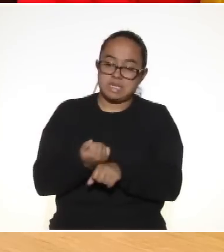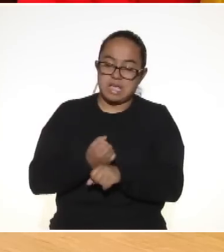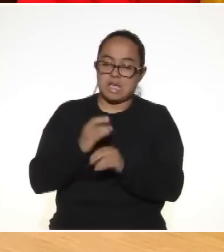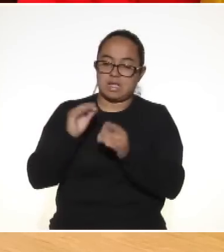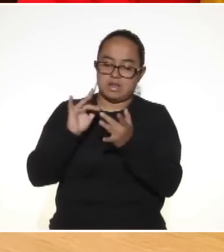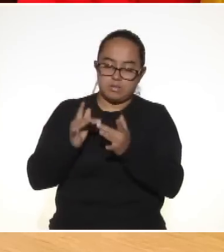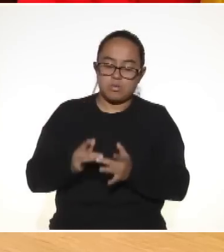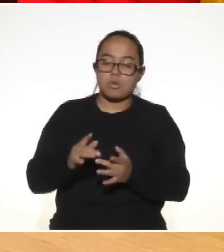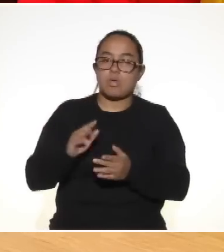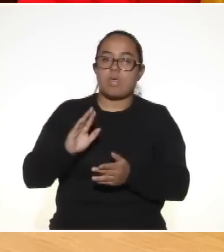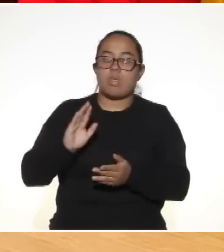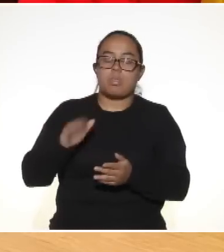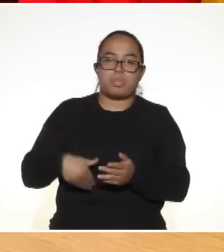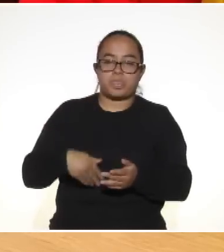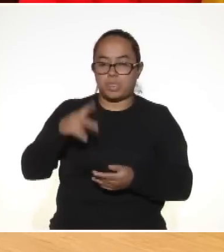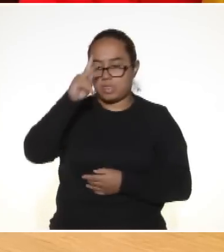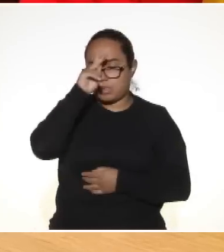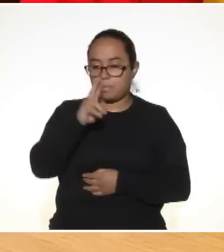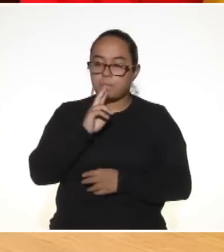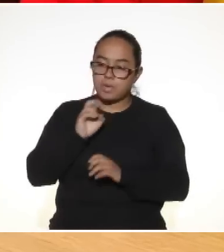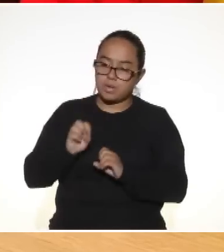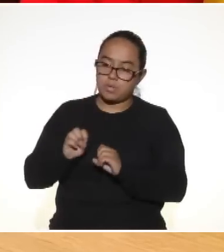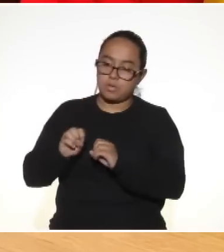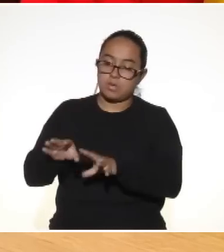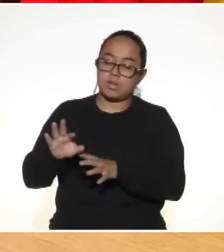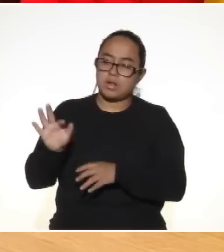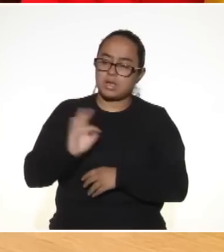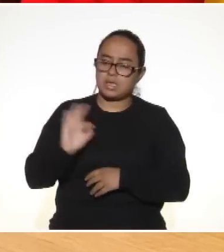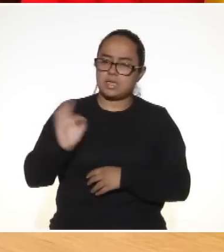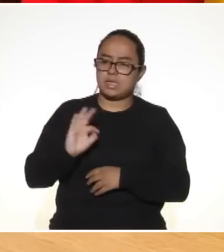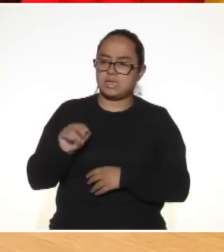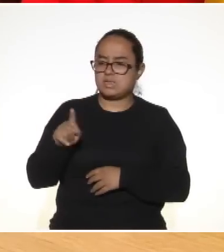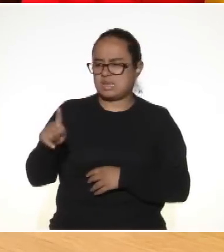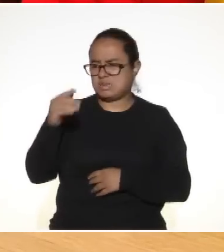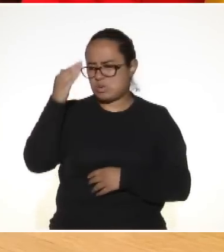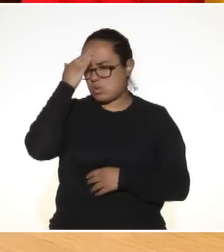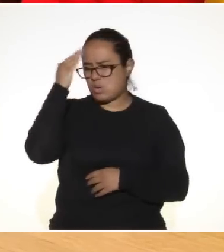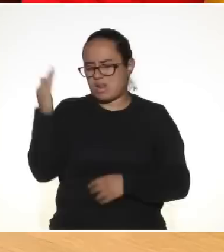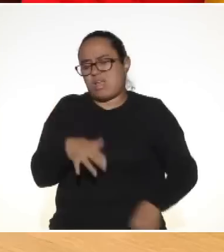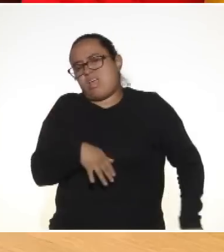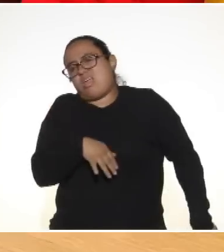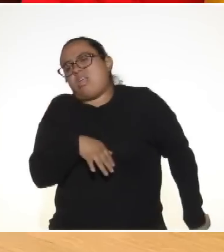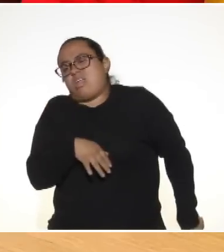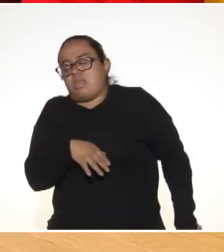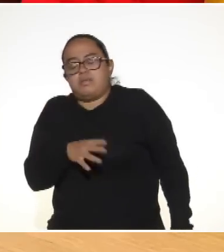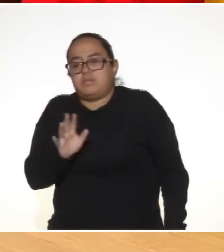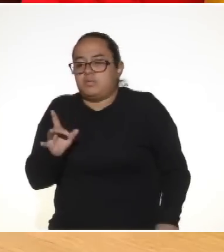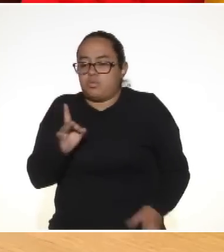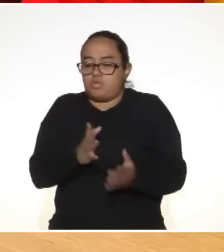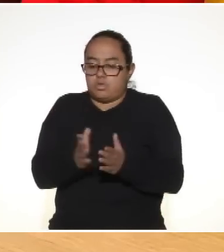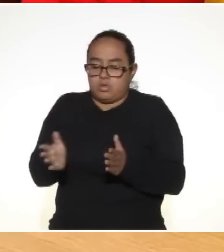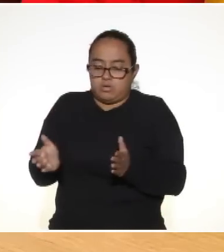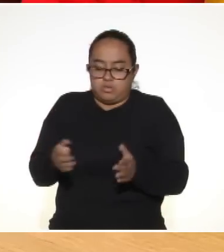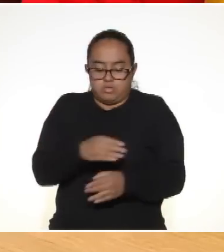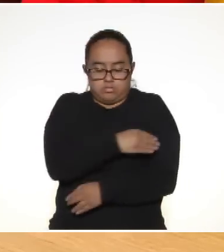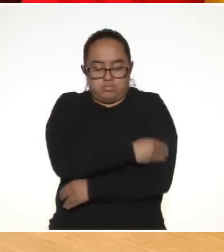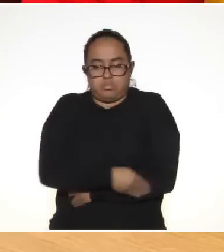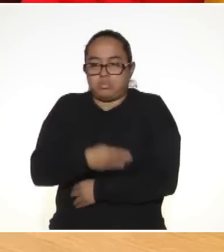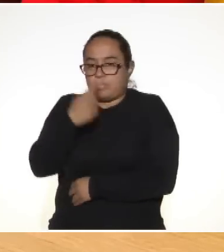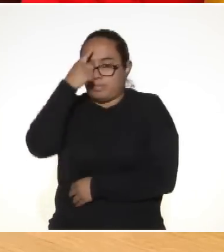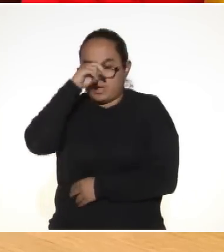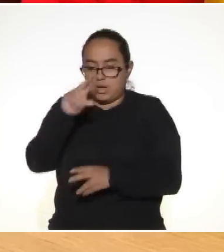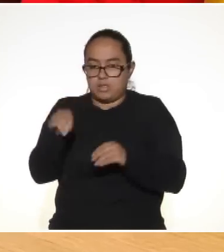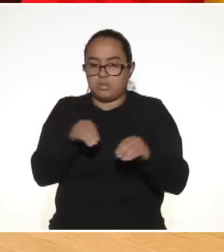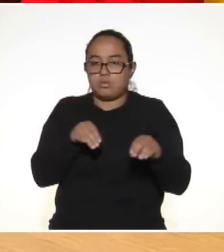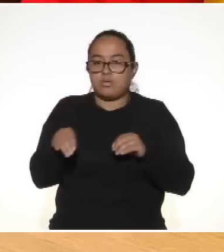etcétera. Entonces, dejarlo como está, aunque esté totalmente en una posición horripilante el brazo, sí, nada más inmovilizarlo. Como tú dices, si la persona lo